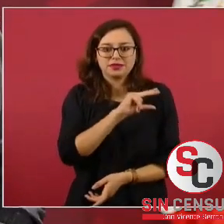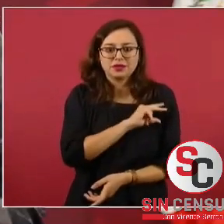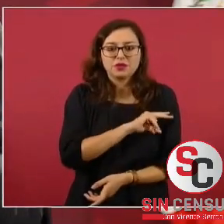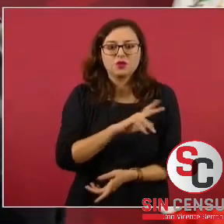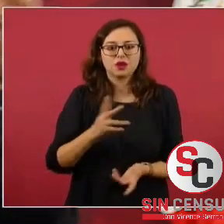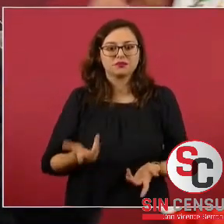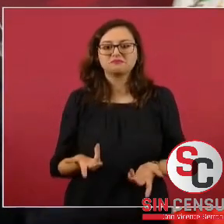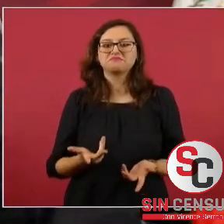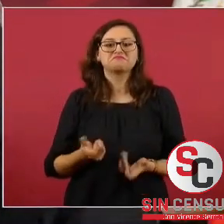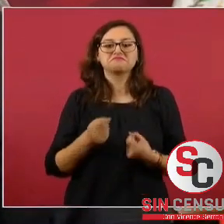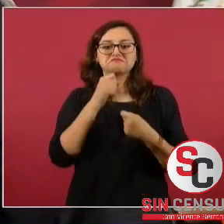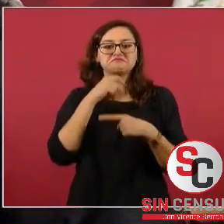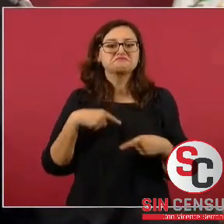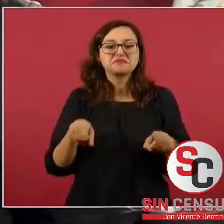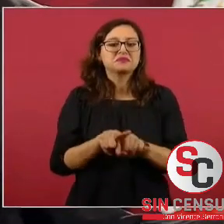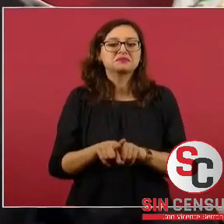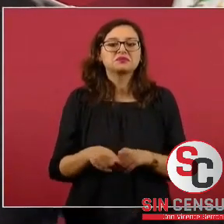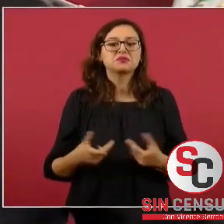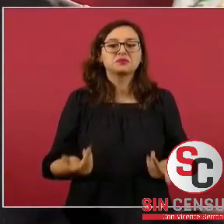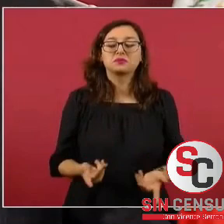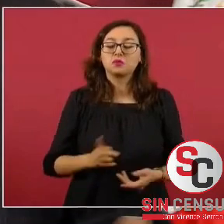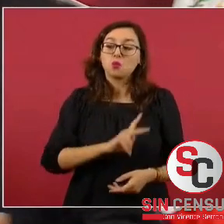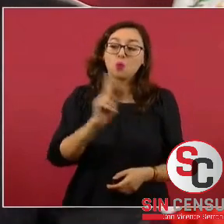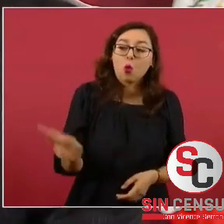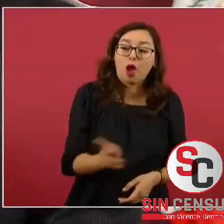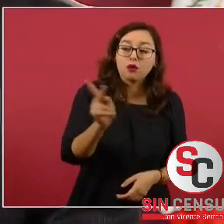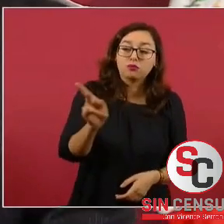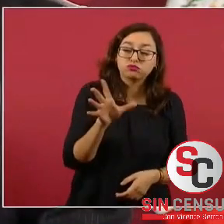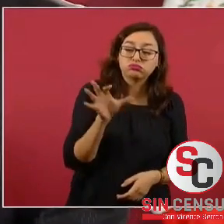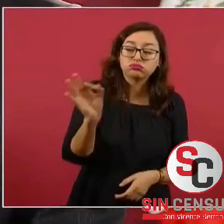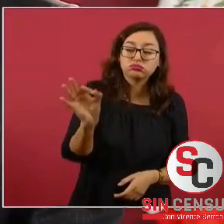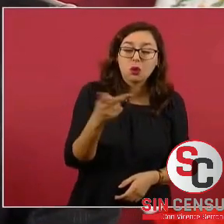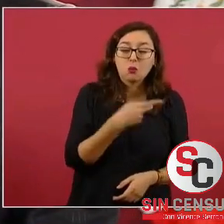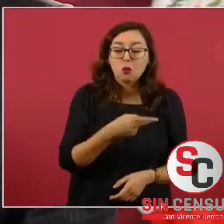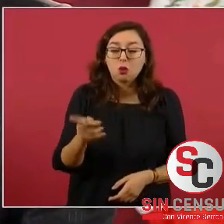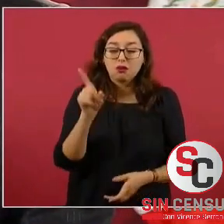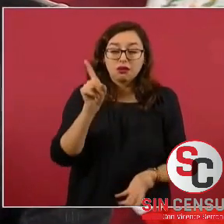En los pueblos pobres no hay.